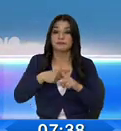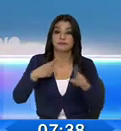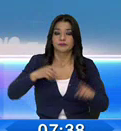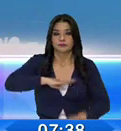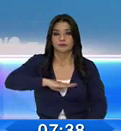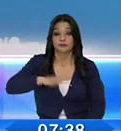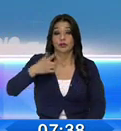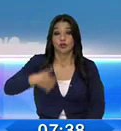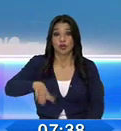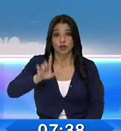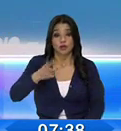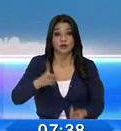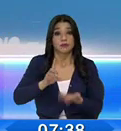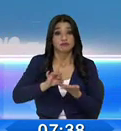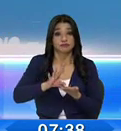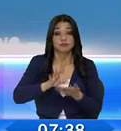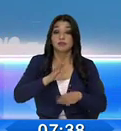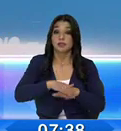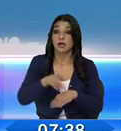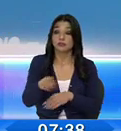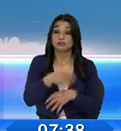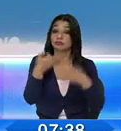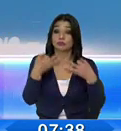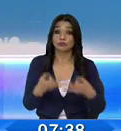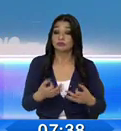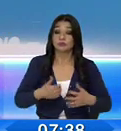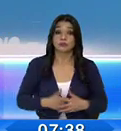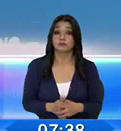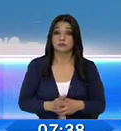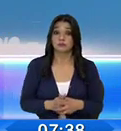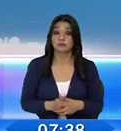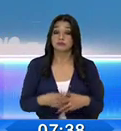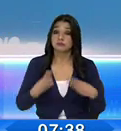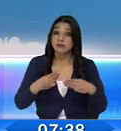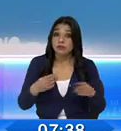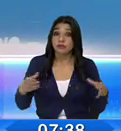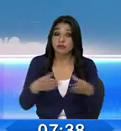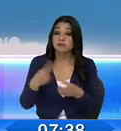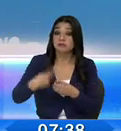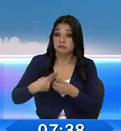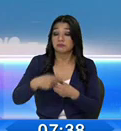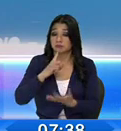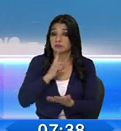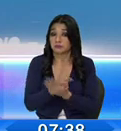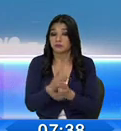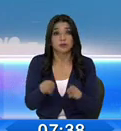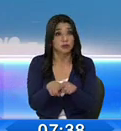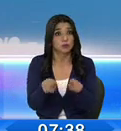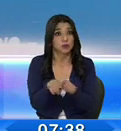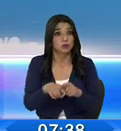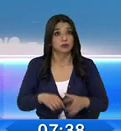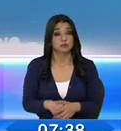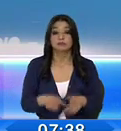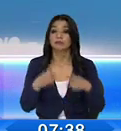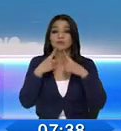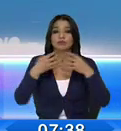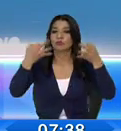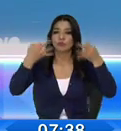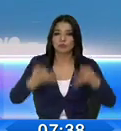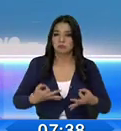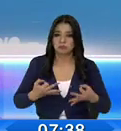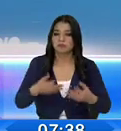loja fue incluso revocado el mandato por no cumplir con los mecanismos de participación entonces quienes incumplen